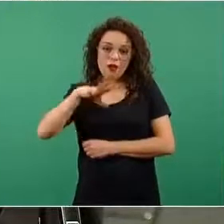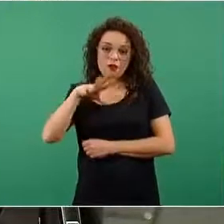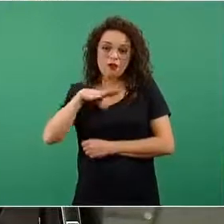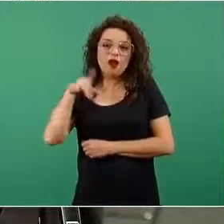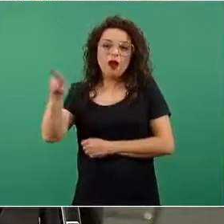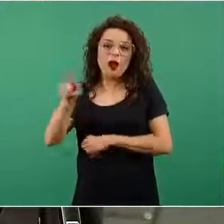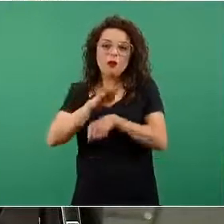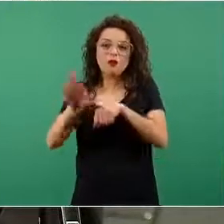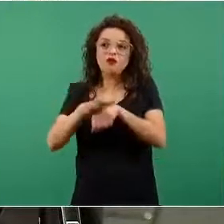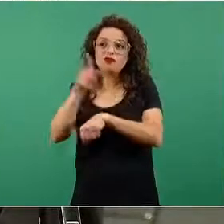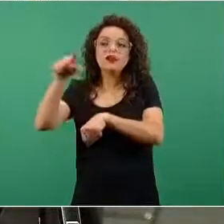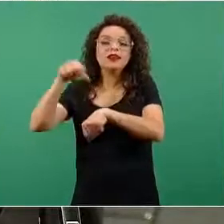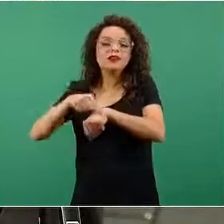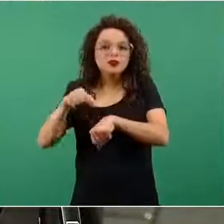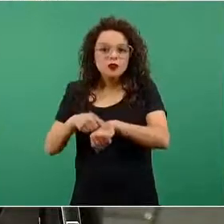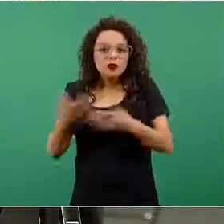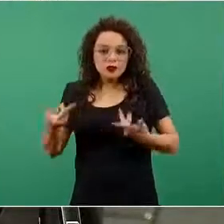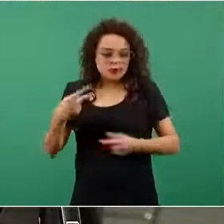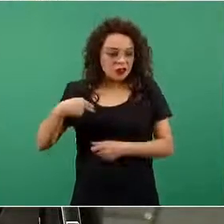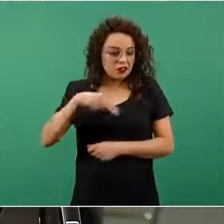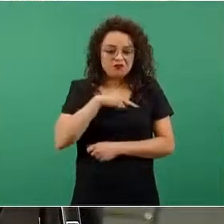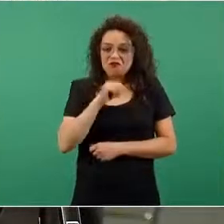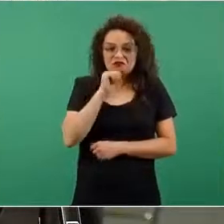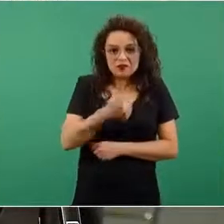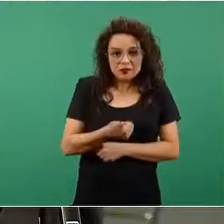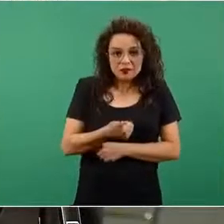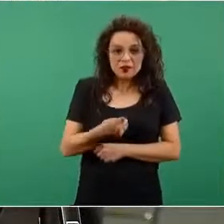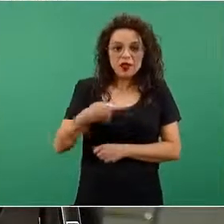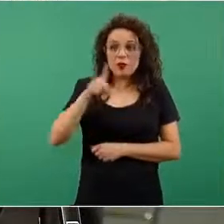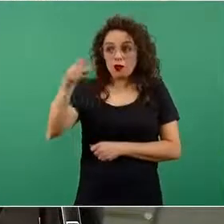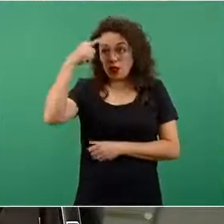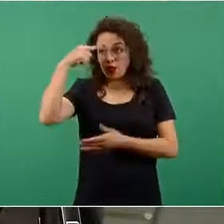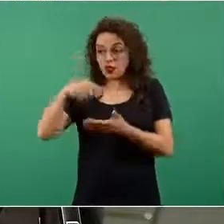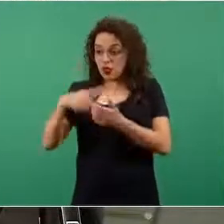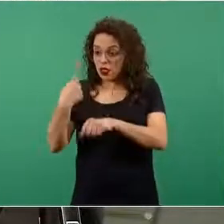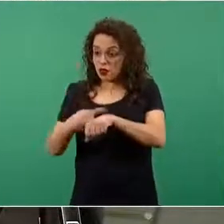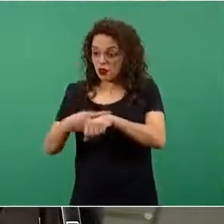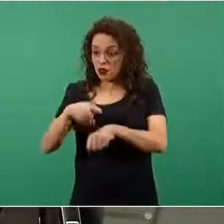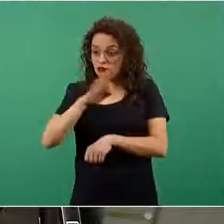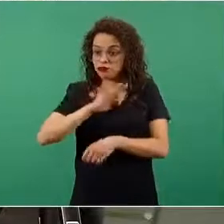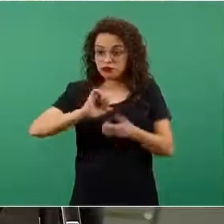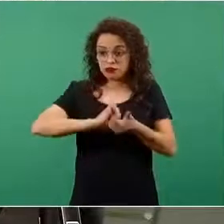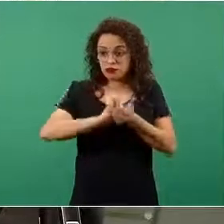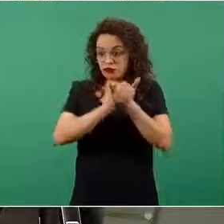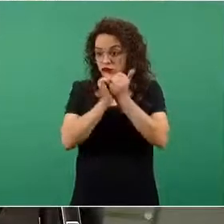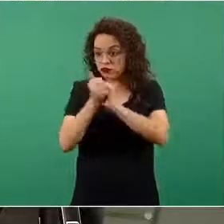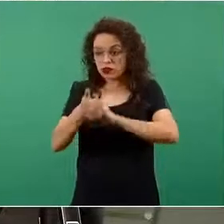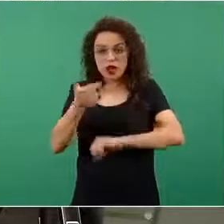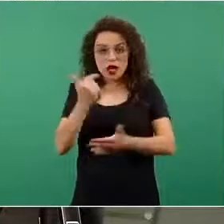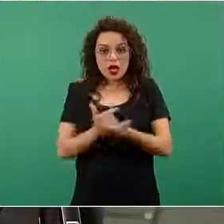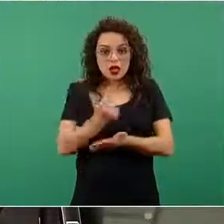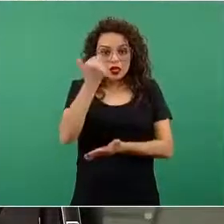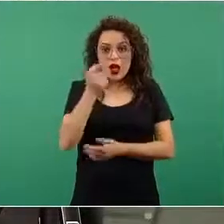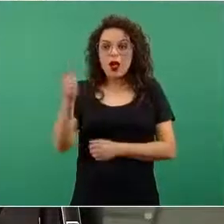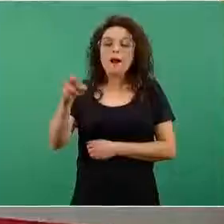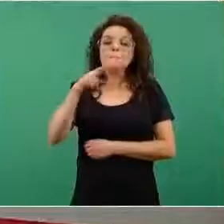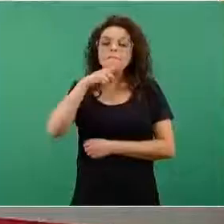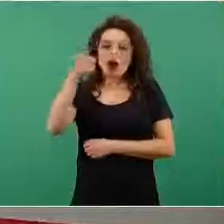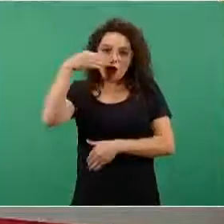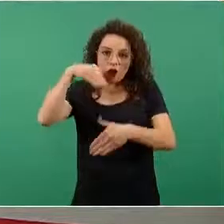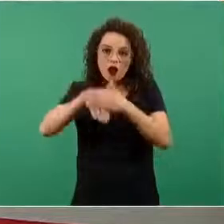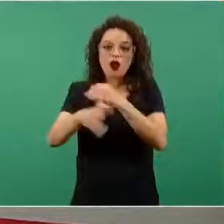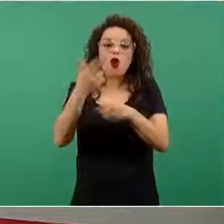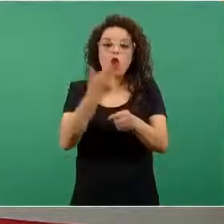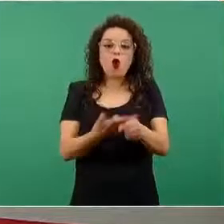a tiempo ese momento en el que la enfermedad podría llegarse a convertir en algo severo y usted buscó la ayuda de un